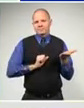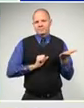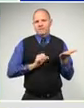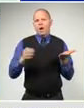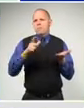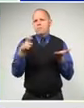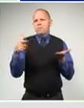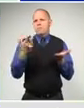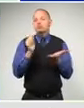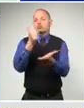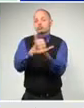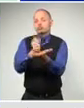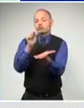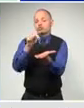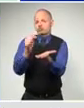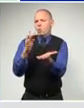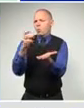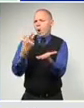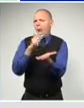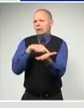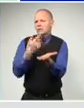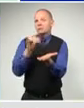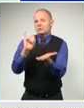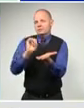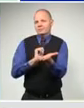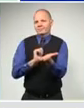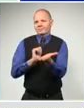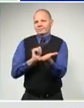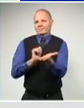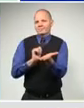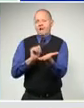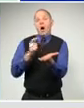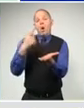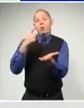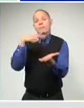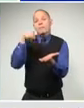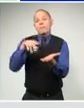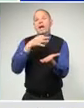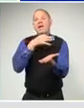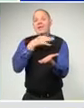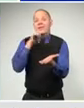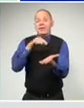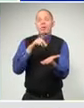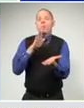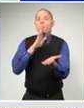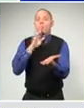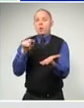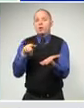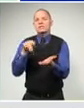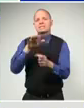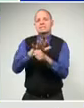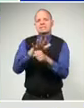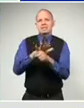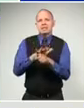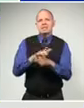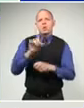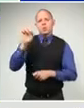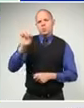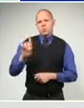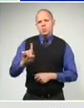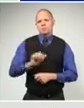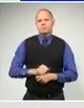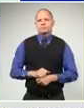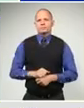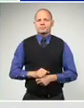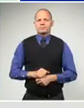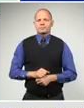municipio cabecera, Ciego de Ávila 6, y de 1 de enero, Bolivia y de Chambas se confirma un caso autóctono